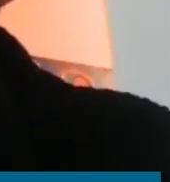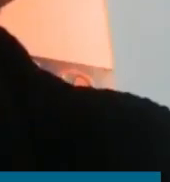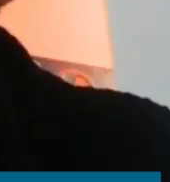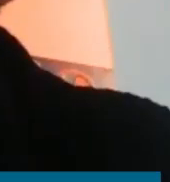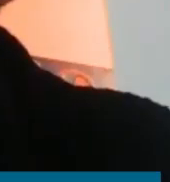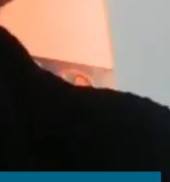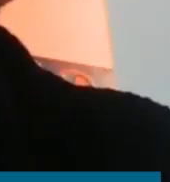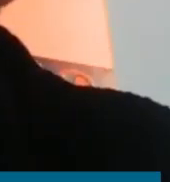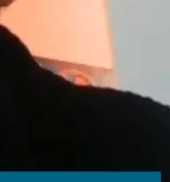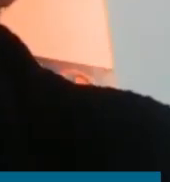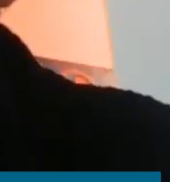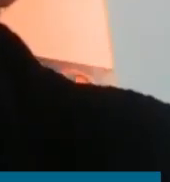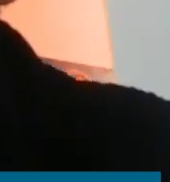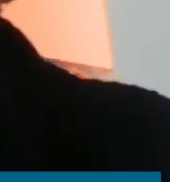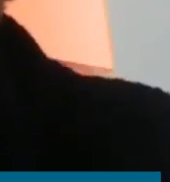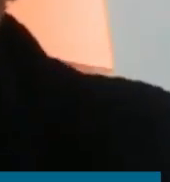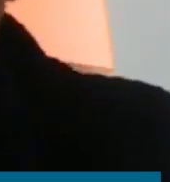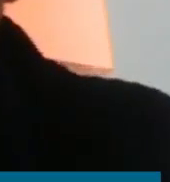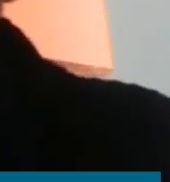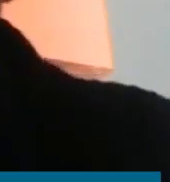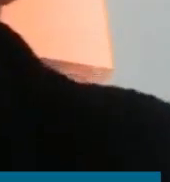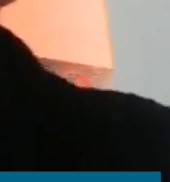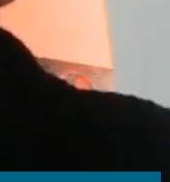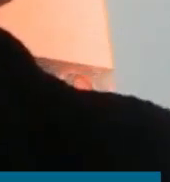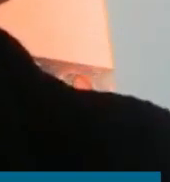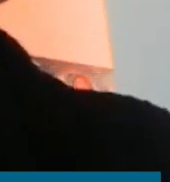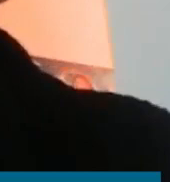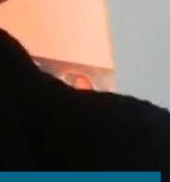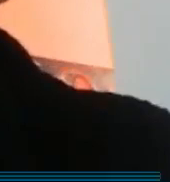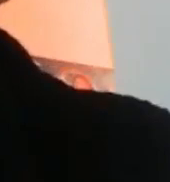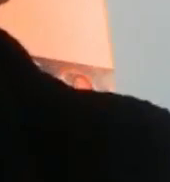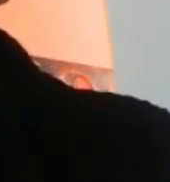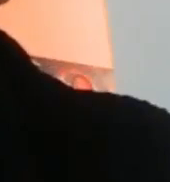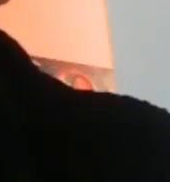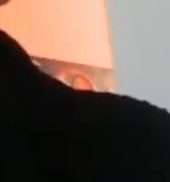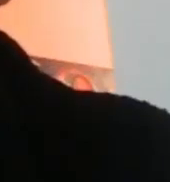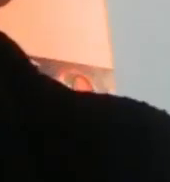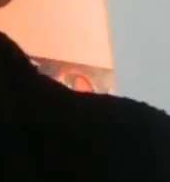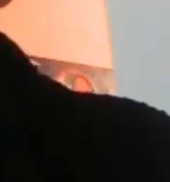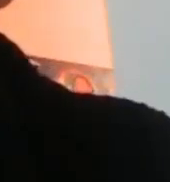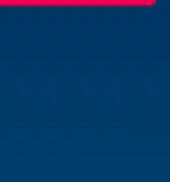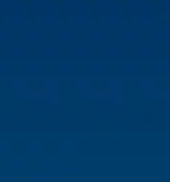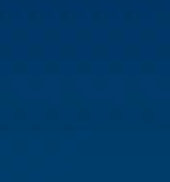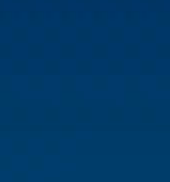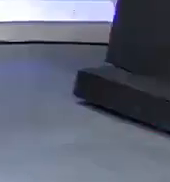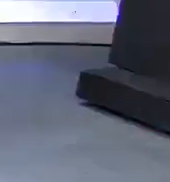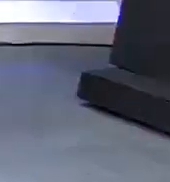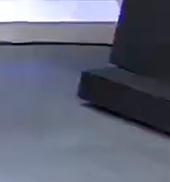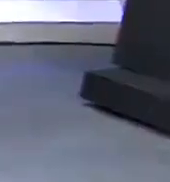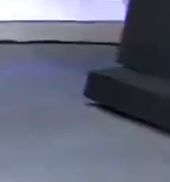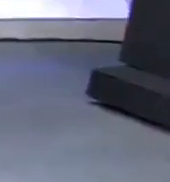noches. Muchas gracias. Buenas noches. Bien. El incremento salarial es un tema